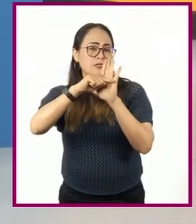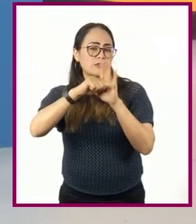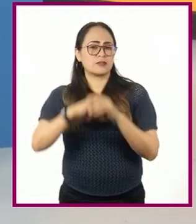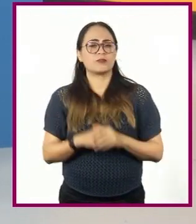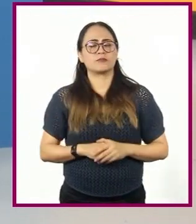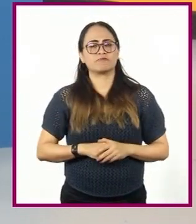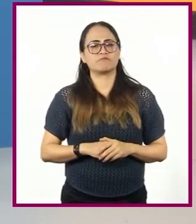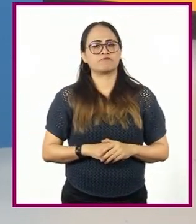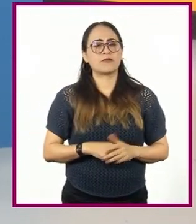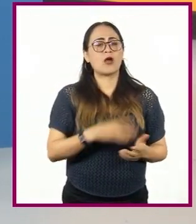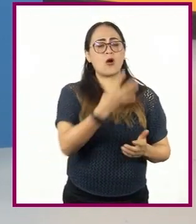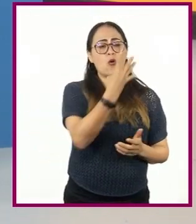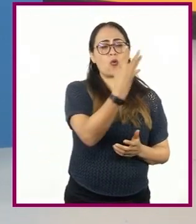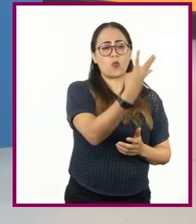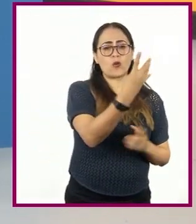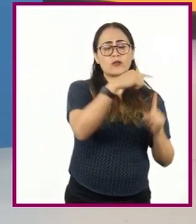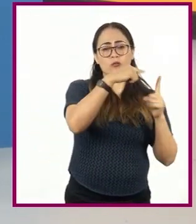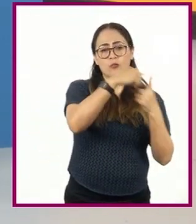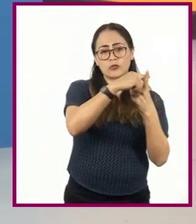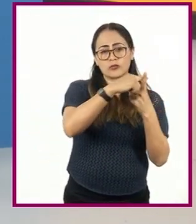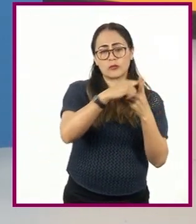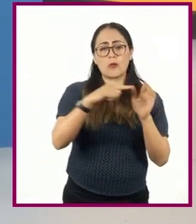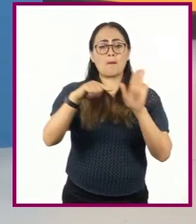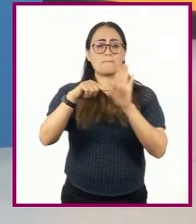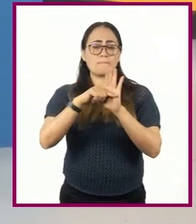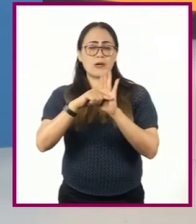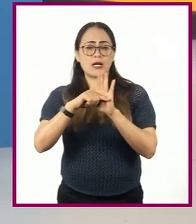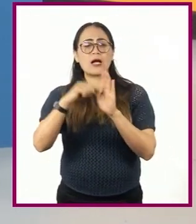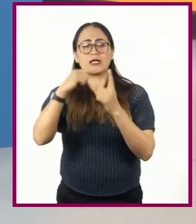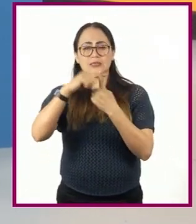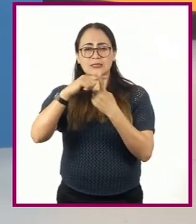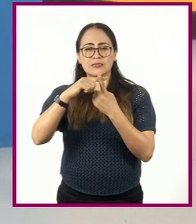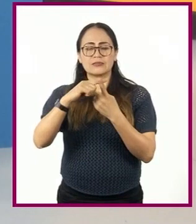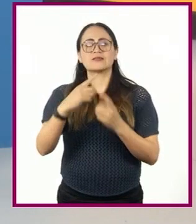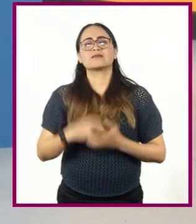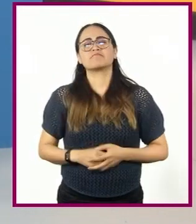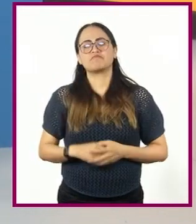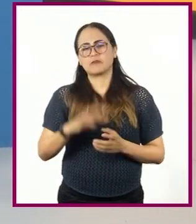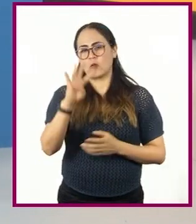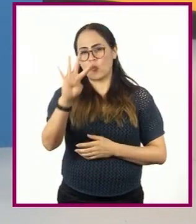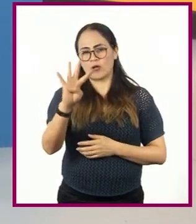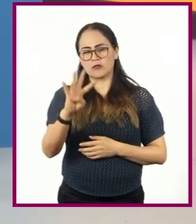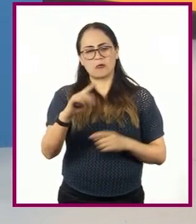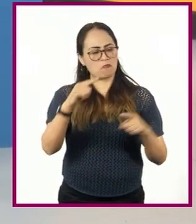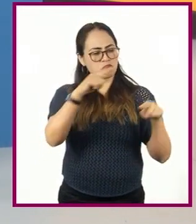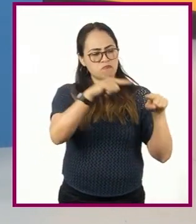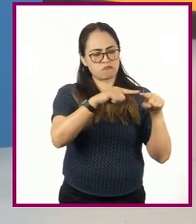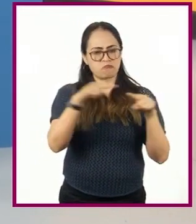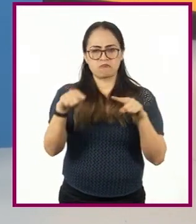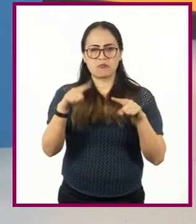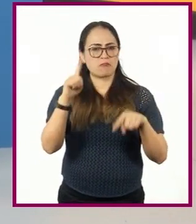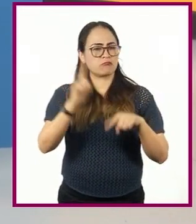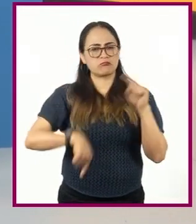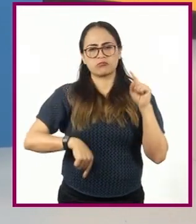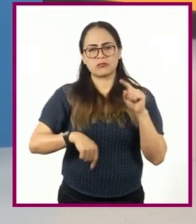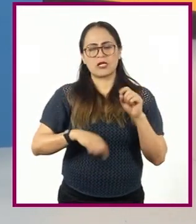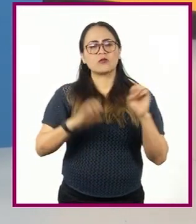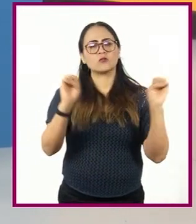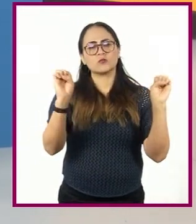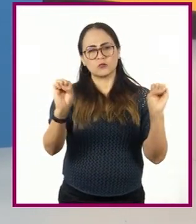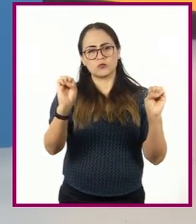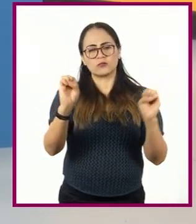forma, 4 positivo más 4 negativo se anulan porque la suma de simétricos es igual a 0.